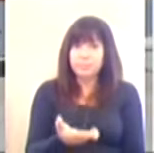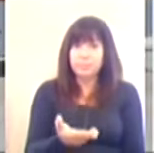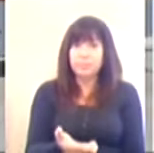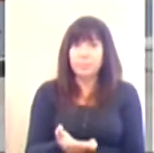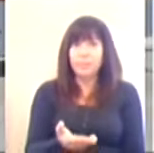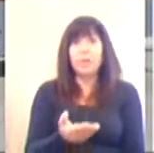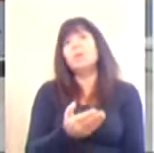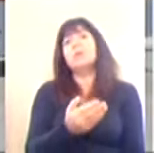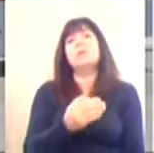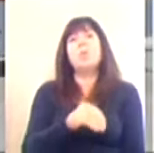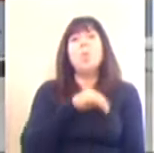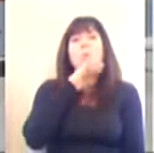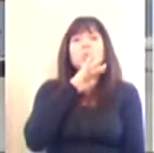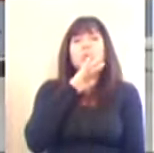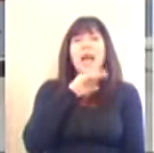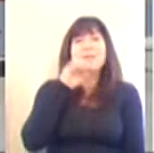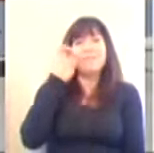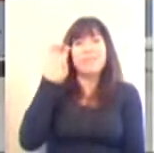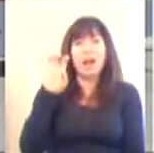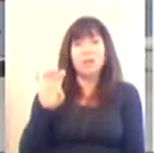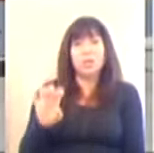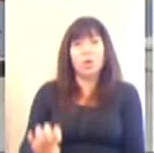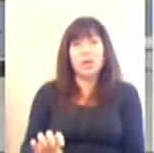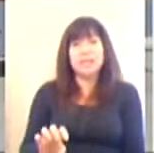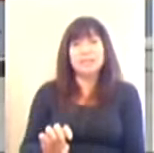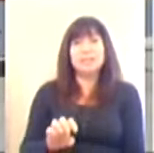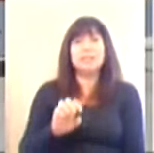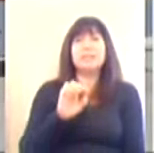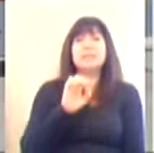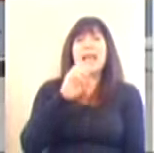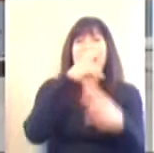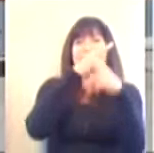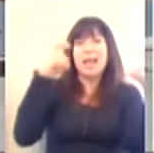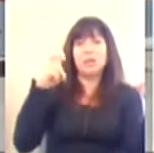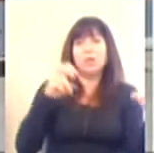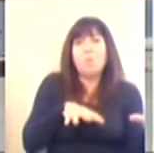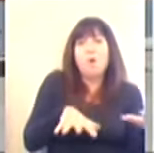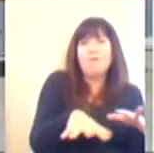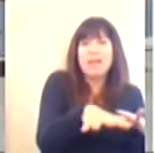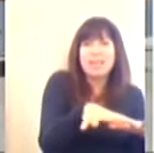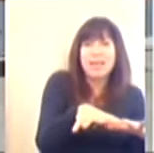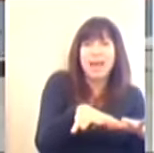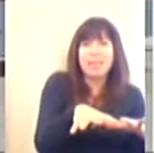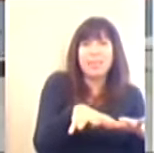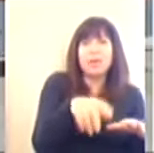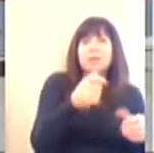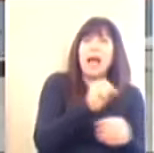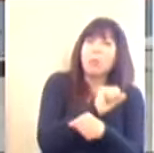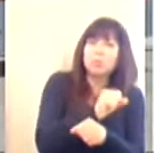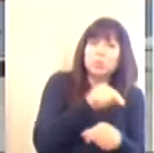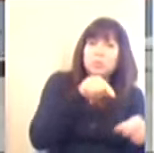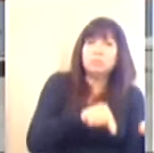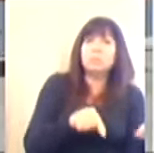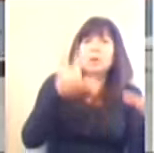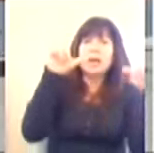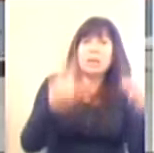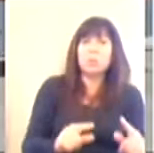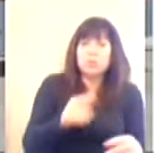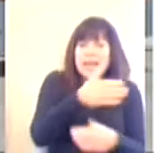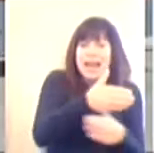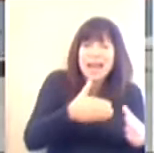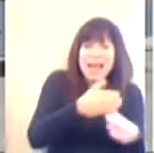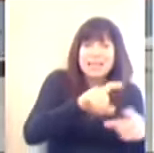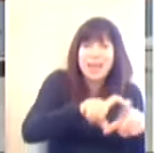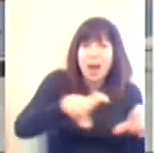usar estos factores, la electromovilidad, el mejor aislamiento de la vivienda, el reducir el uso de la leña no sustentable para la